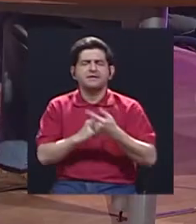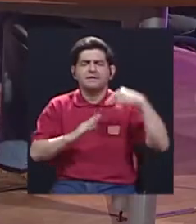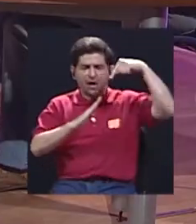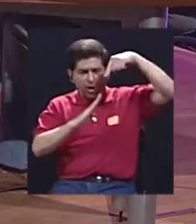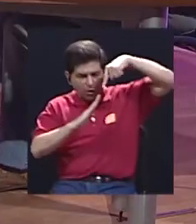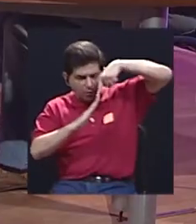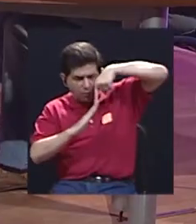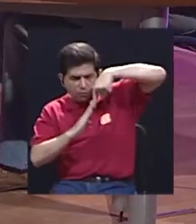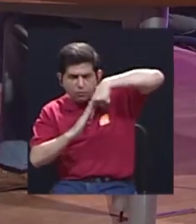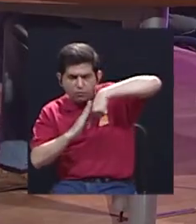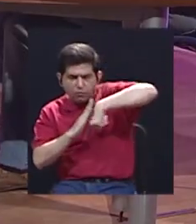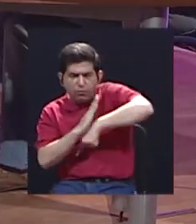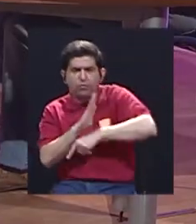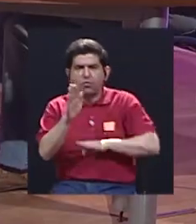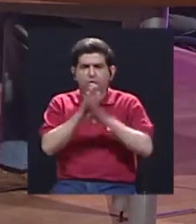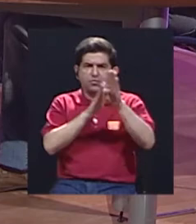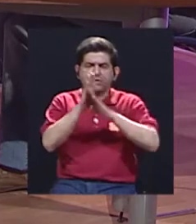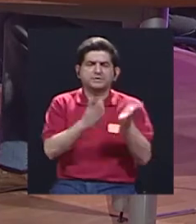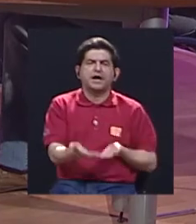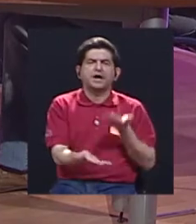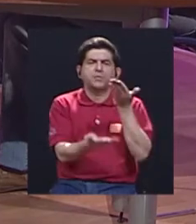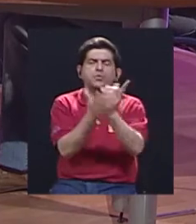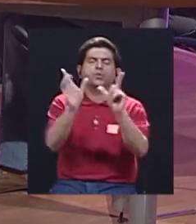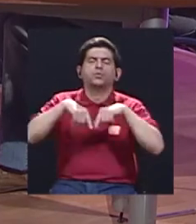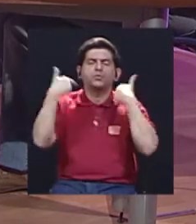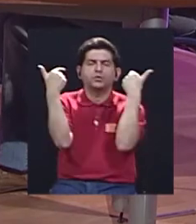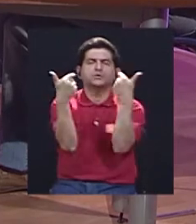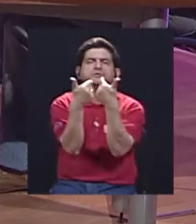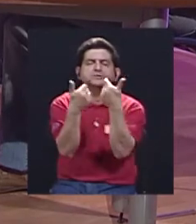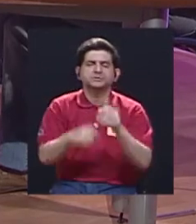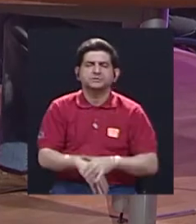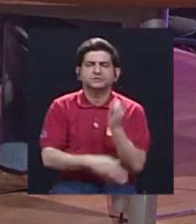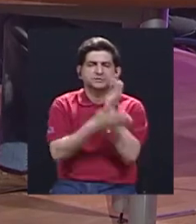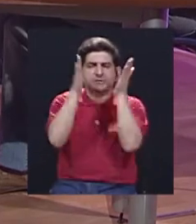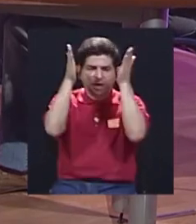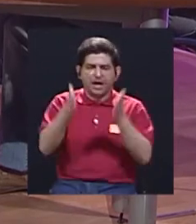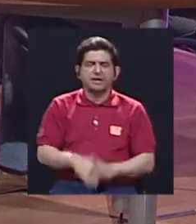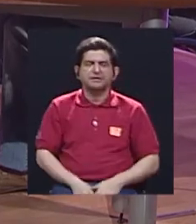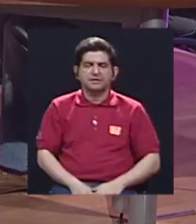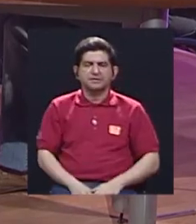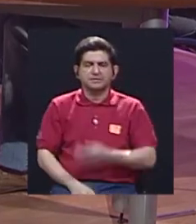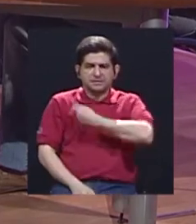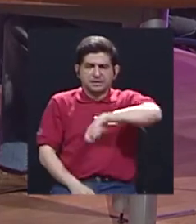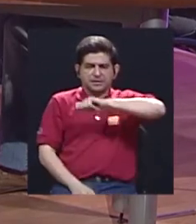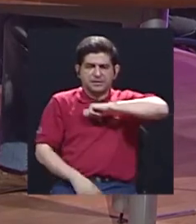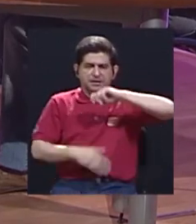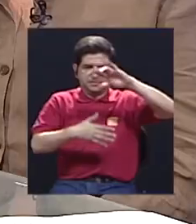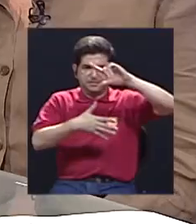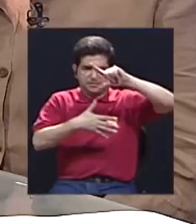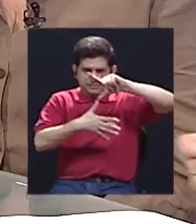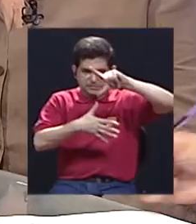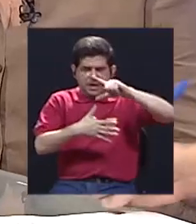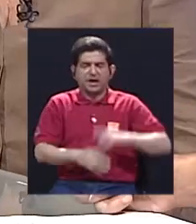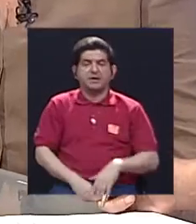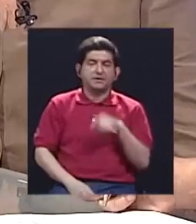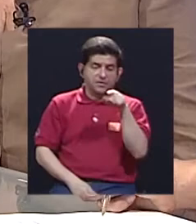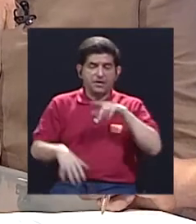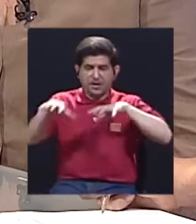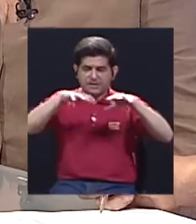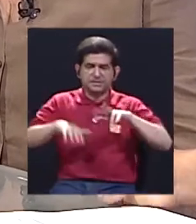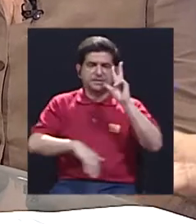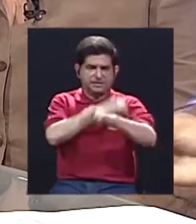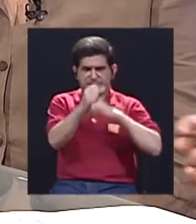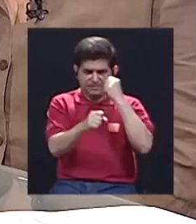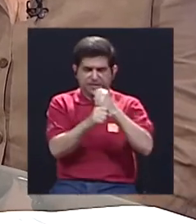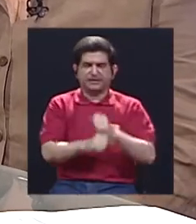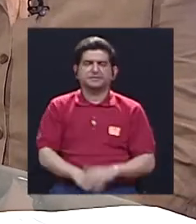arraigado, a desarrollar una propuesta colectiva con artistas hispanoamericanos en la Trienal. Ok, muy